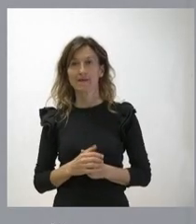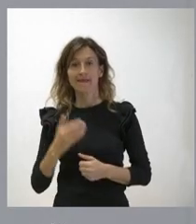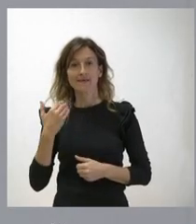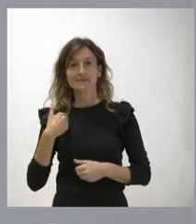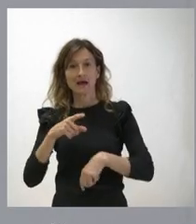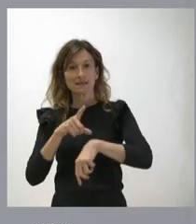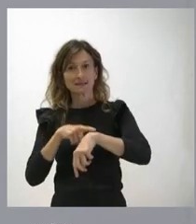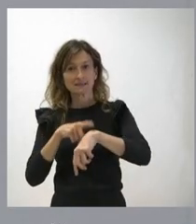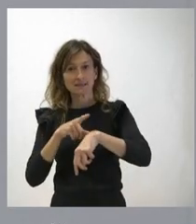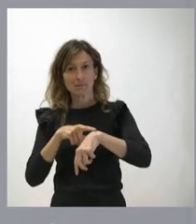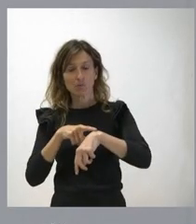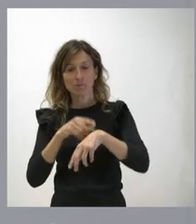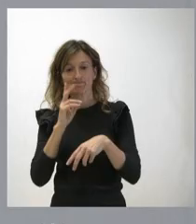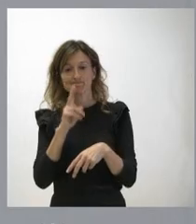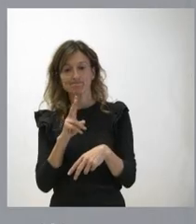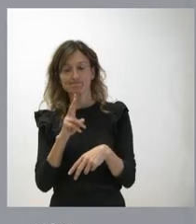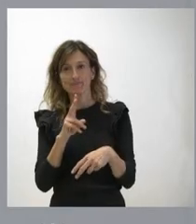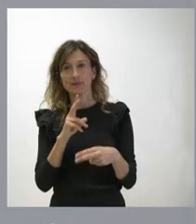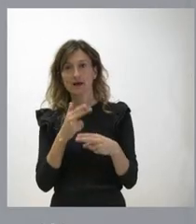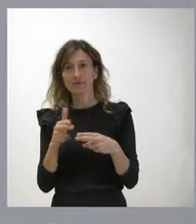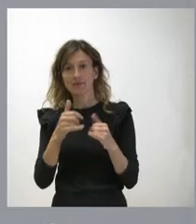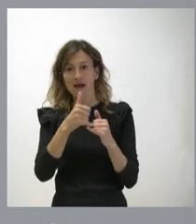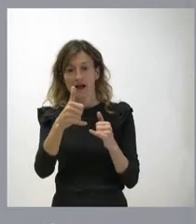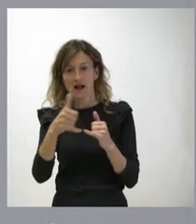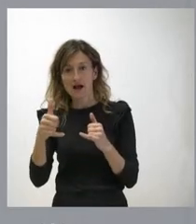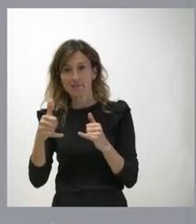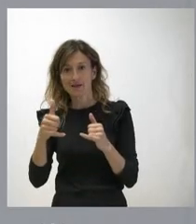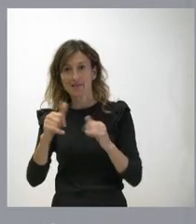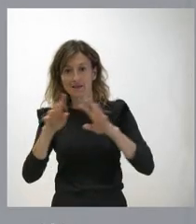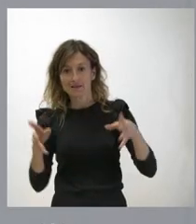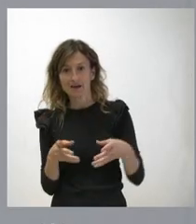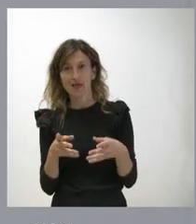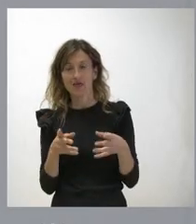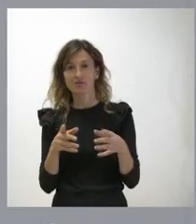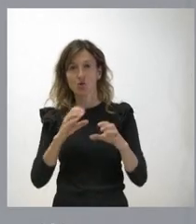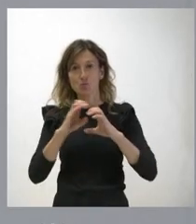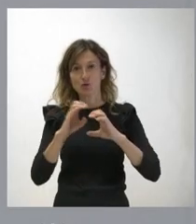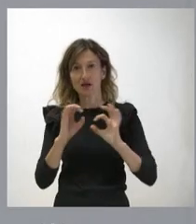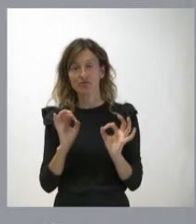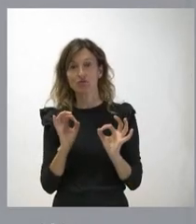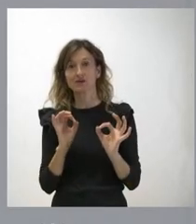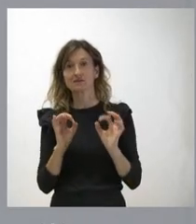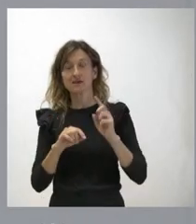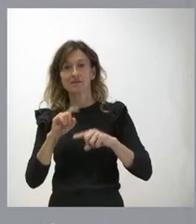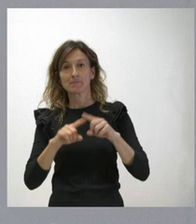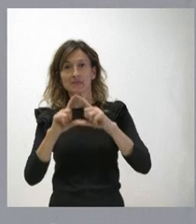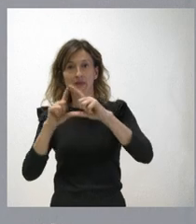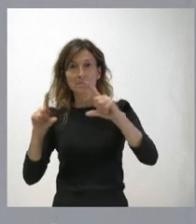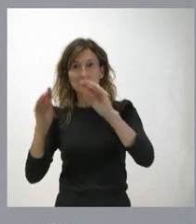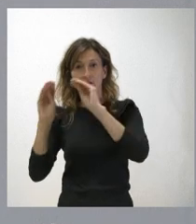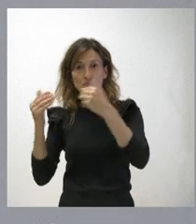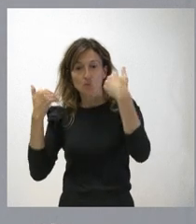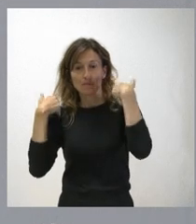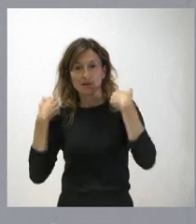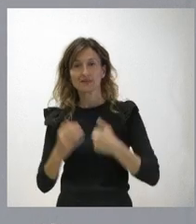tiempo de actividad vinculada al cableado de telecomunicaciones donde que hay que estar de la mano de la compañía competente en el